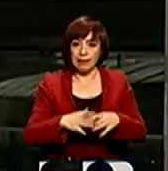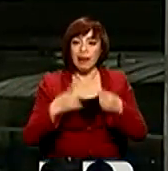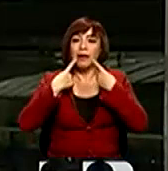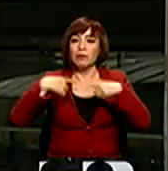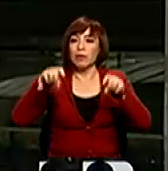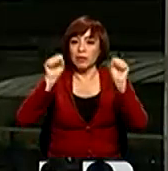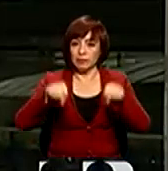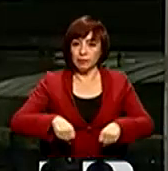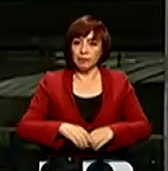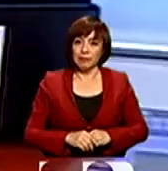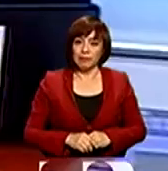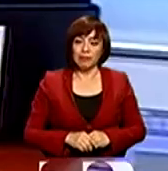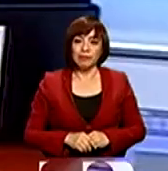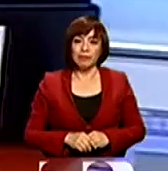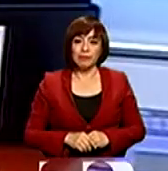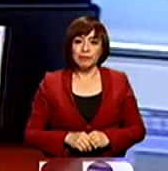convocatoria.